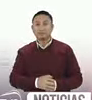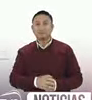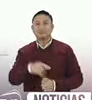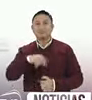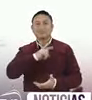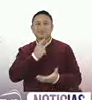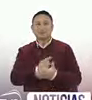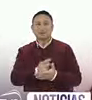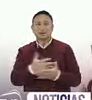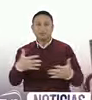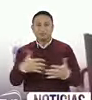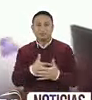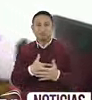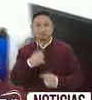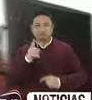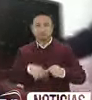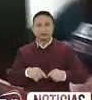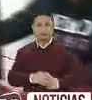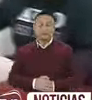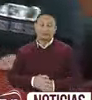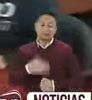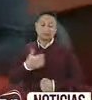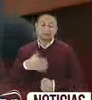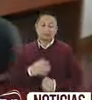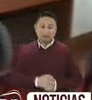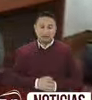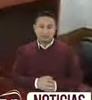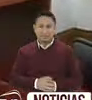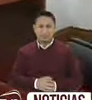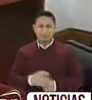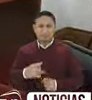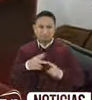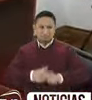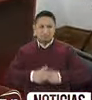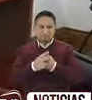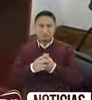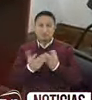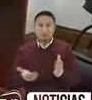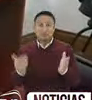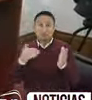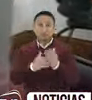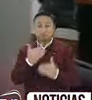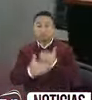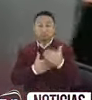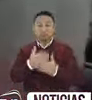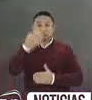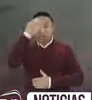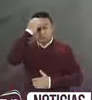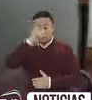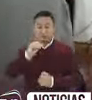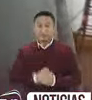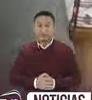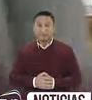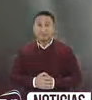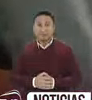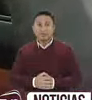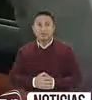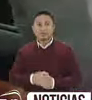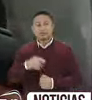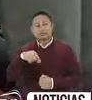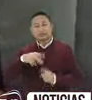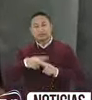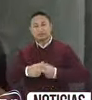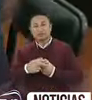y miedos de que no iba a ponerse al día con sus estudios, don Pablo inició y retomó su proceso educativo. Señala que con un poco de dificultad